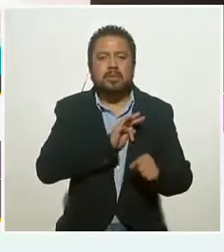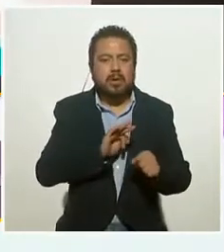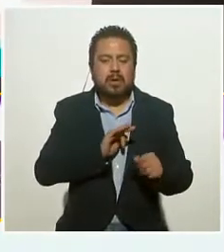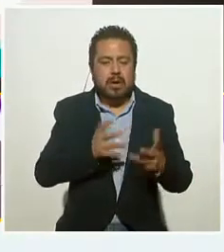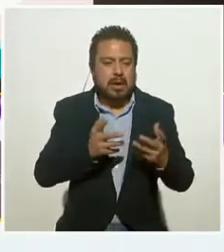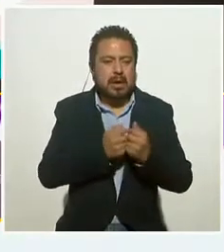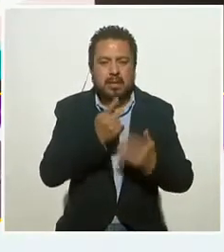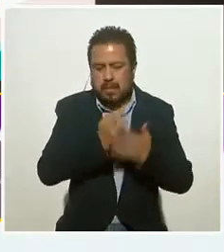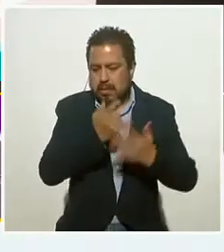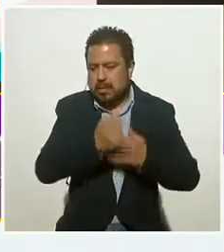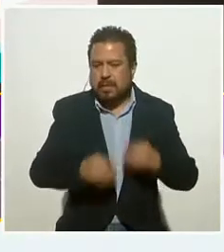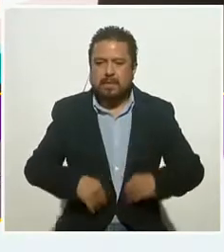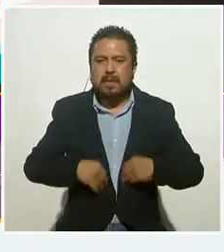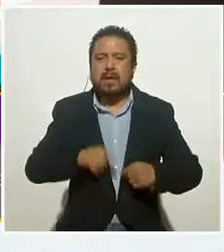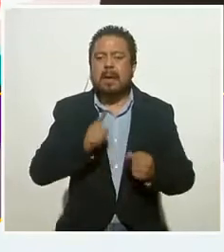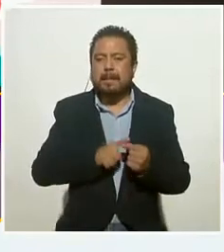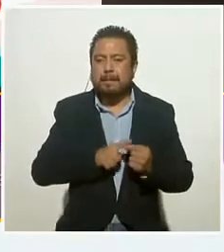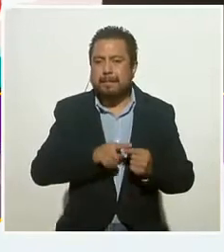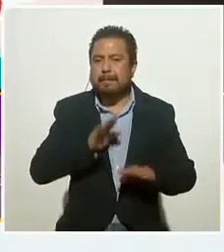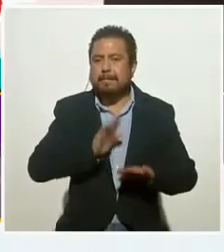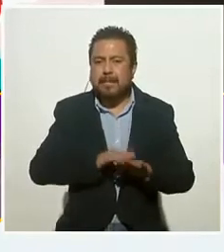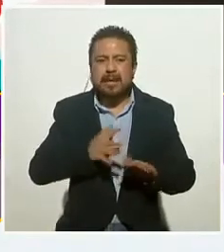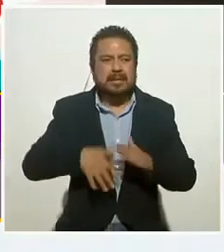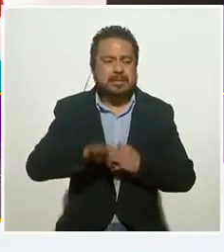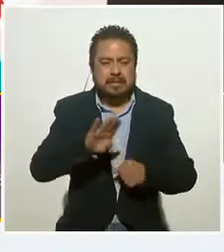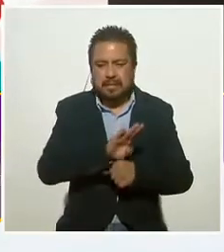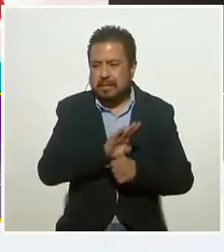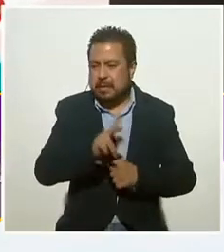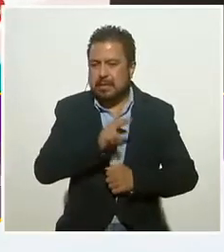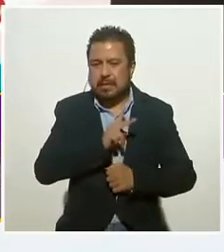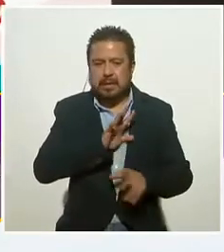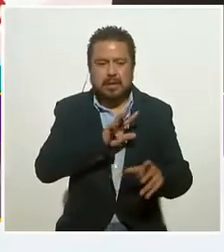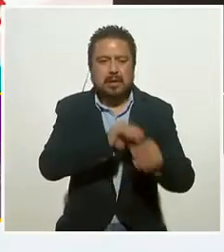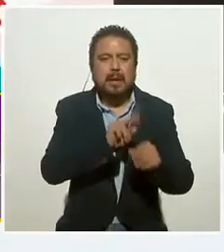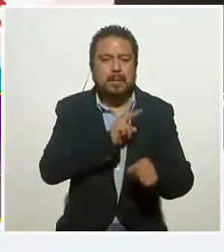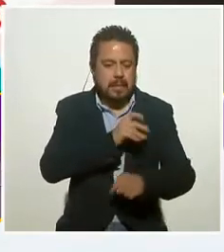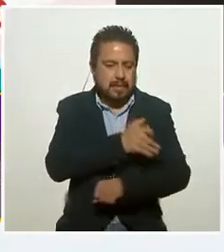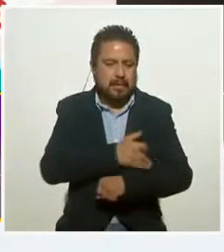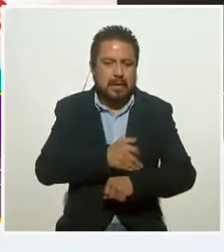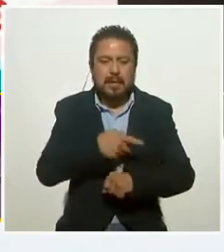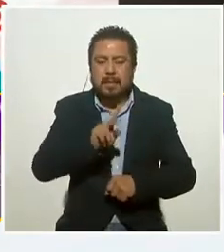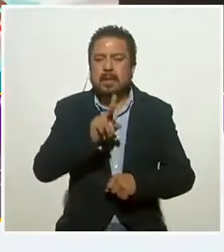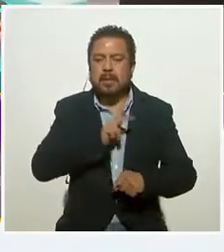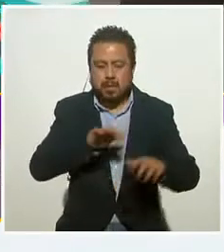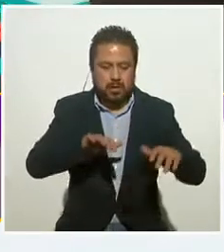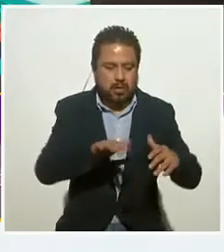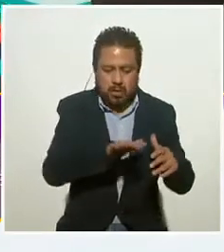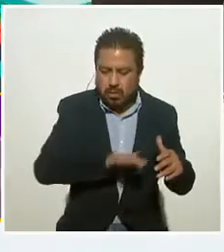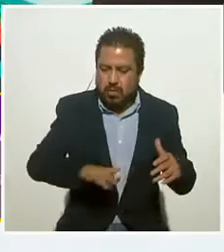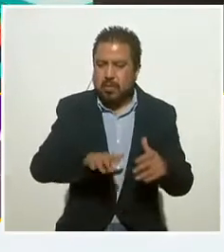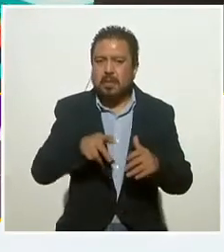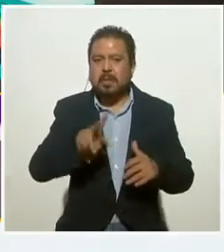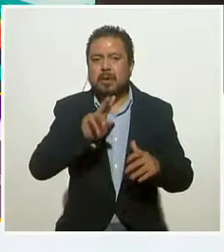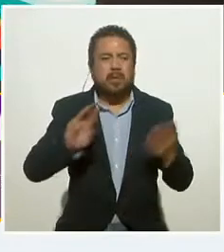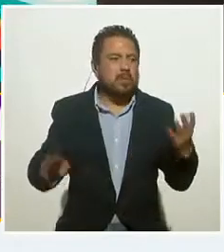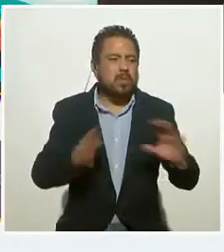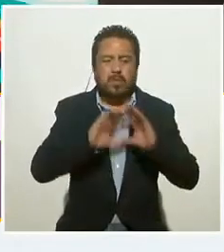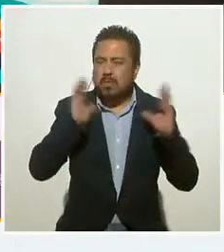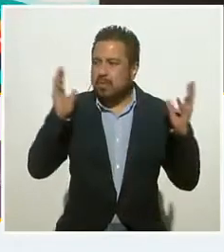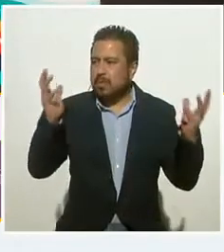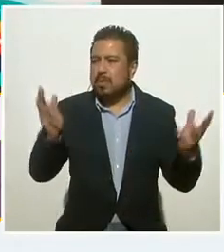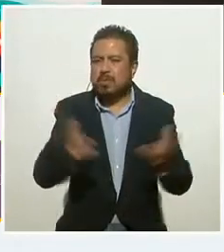un proyecto de vida donde además de buscar mi bienestar, incluyo el de mi familia, pero el de mi comunidad, pero el del mundo